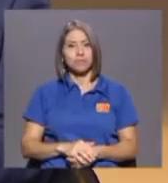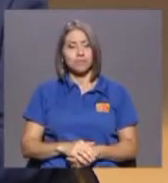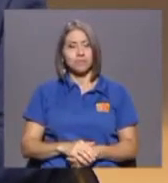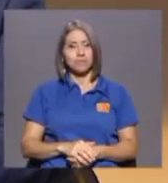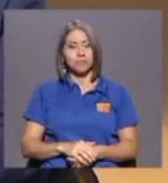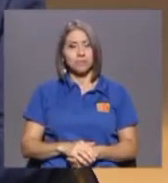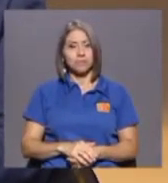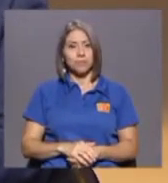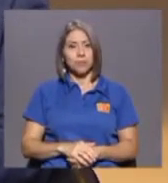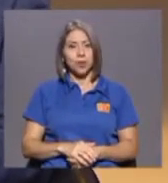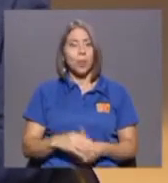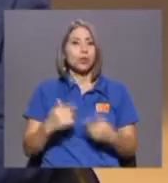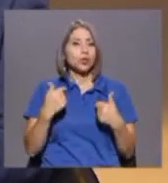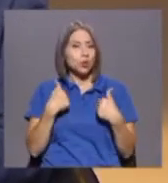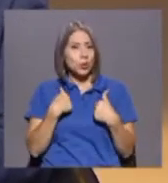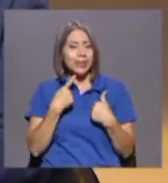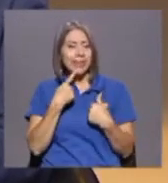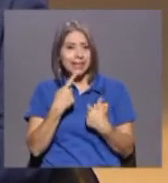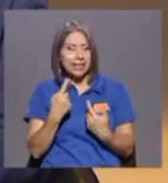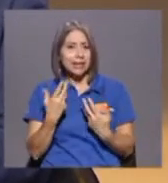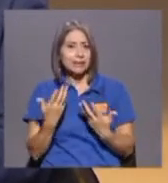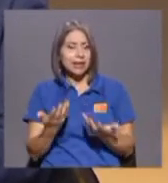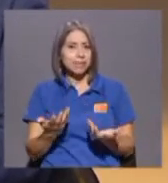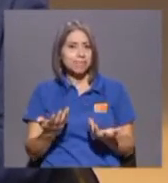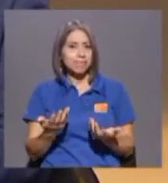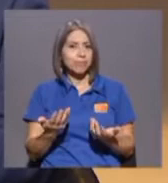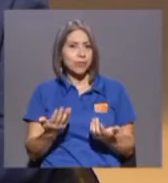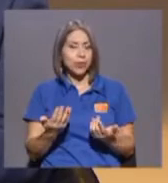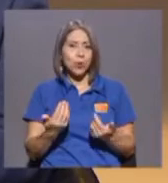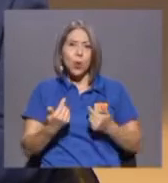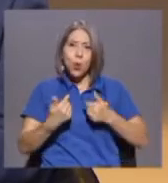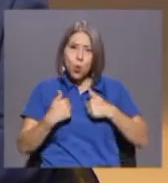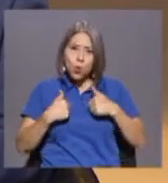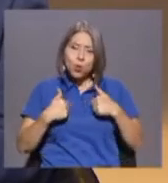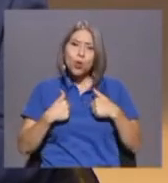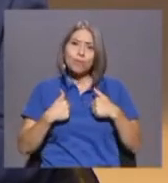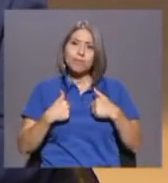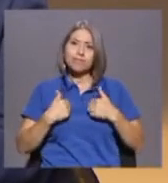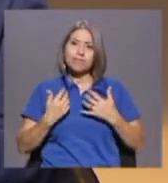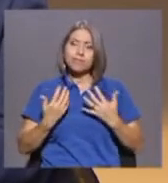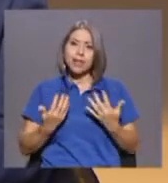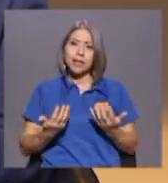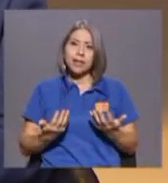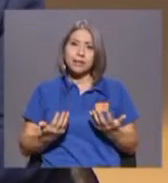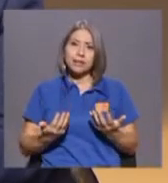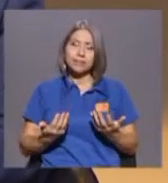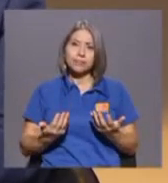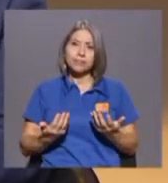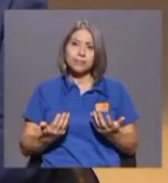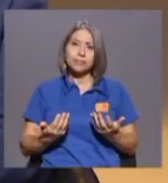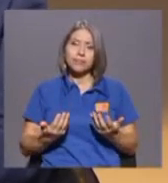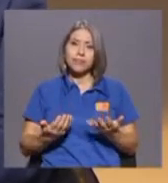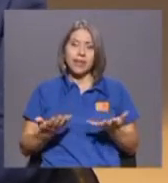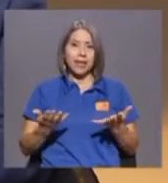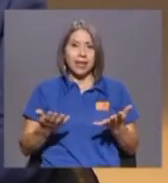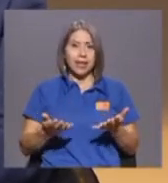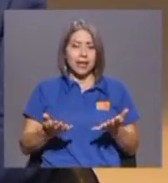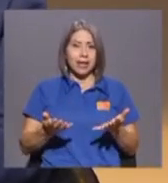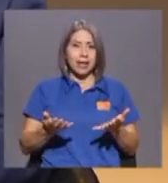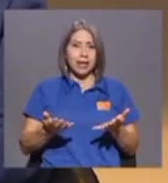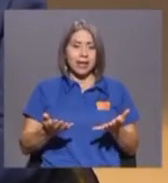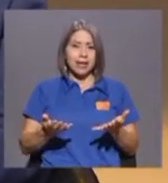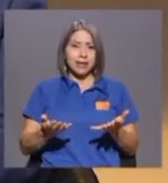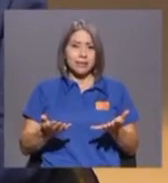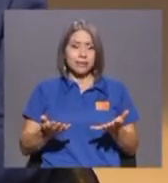Me atrevería a decir que estando uno en el país, sí tiene un